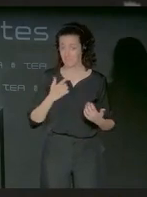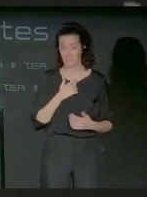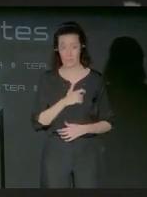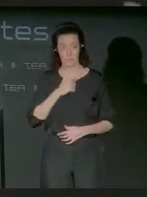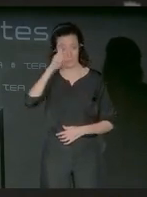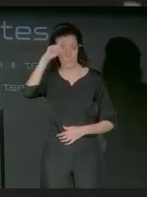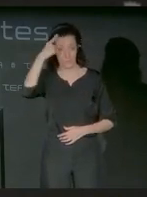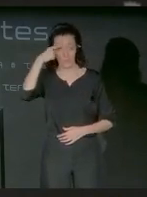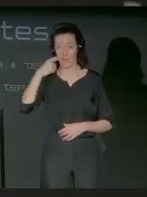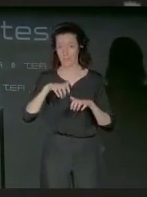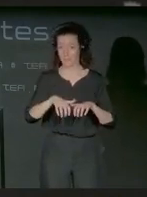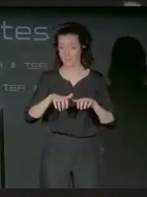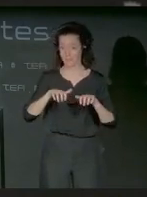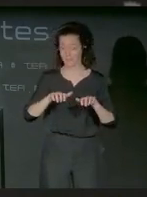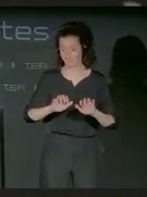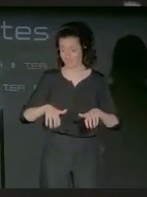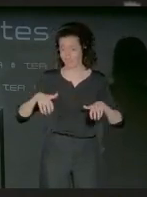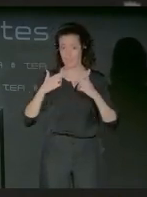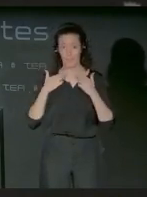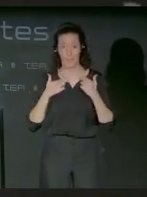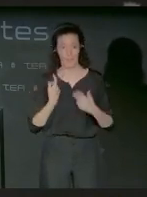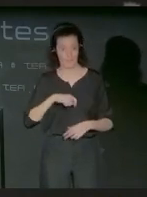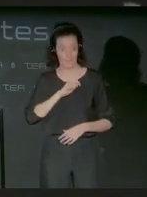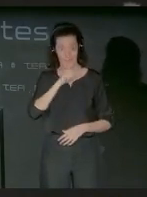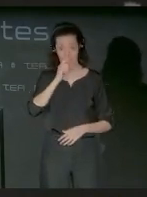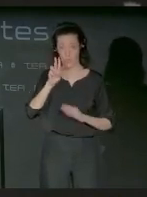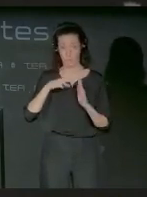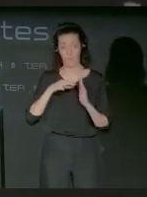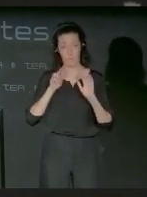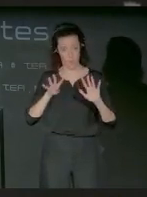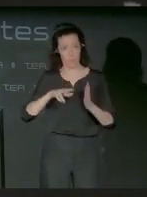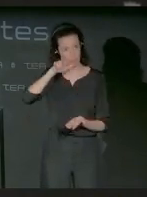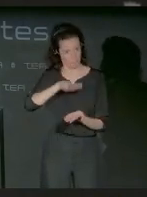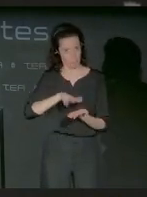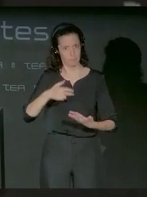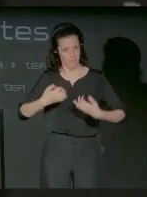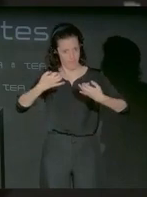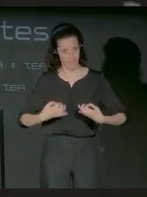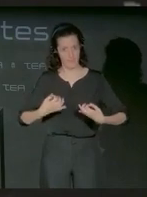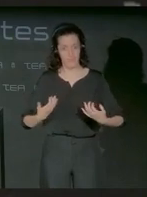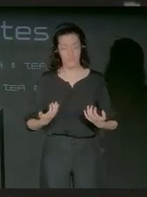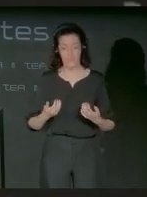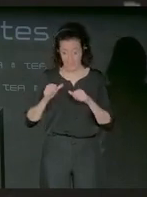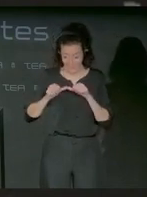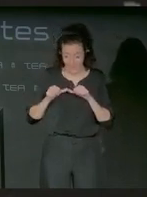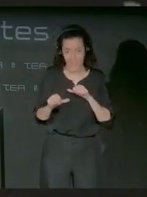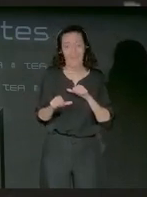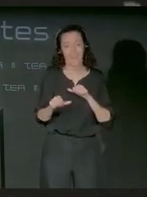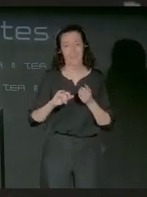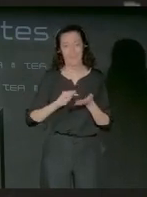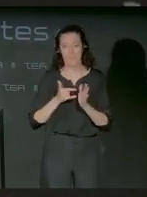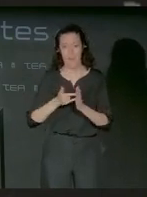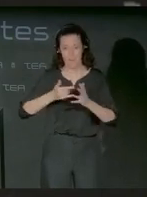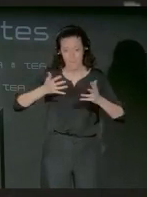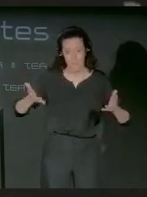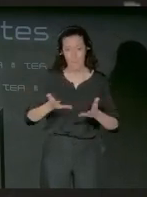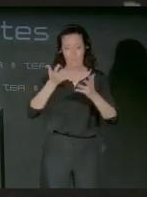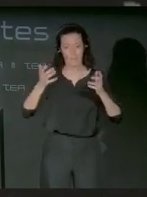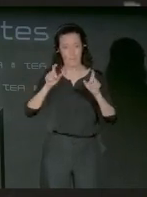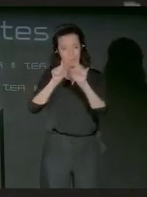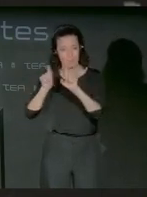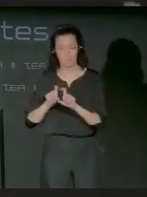cultura del Congreso de los diputados de España en el año 2009 desde entonces los videojuegos han incluido en los sucesivos planes de fomento de las Industrias